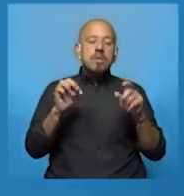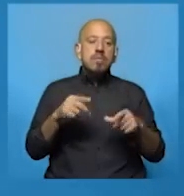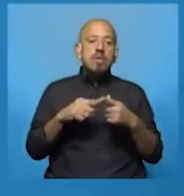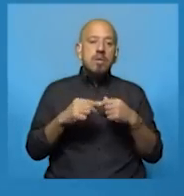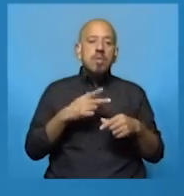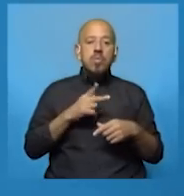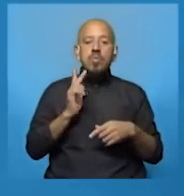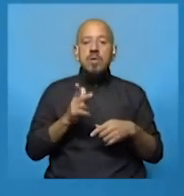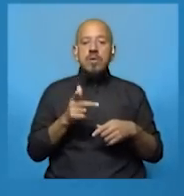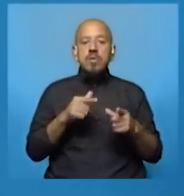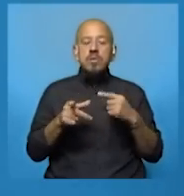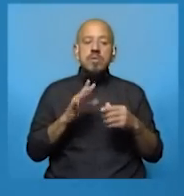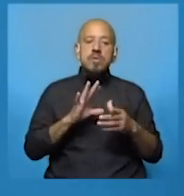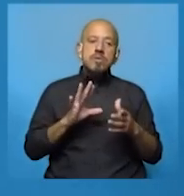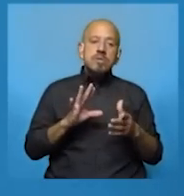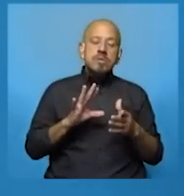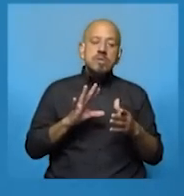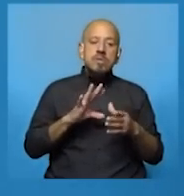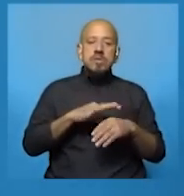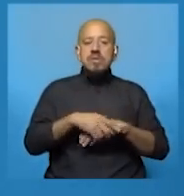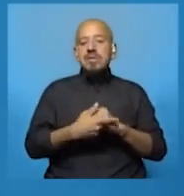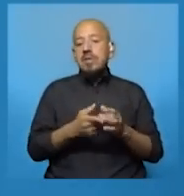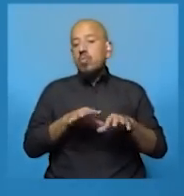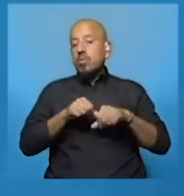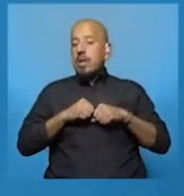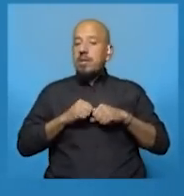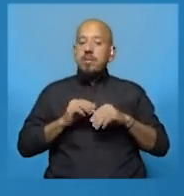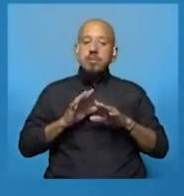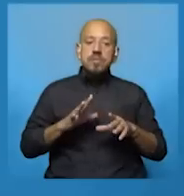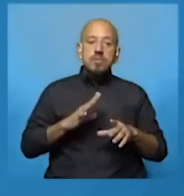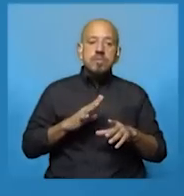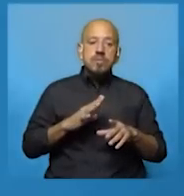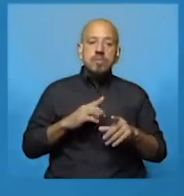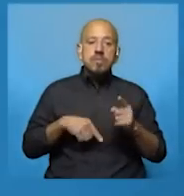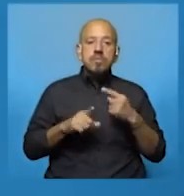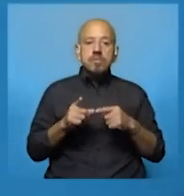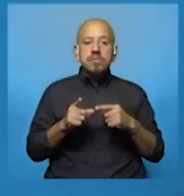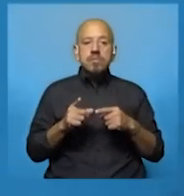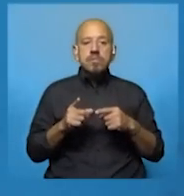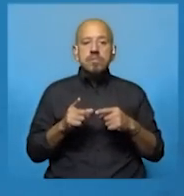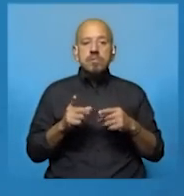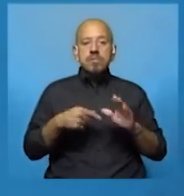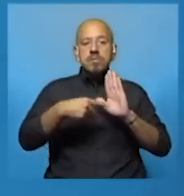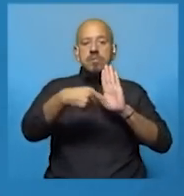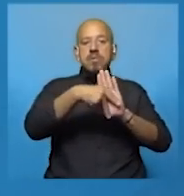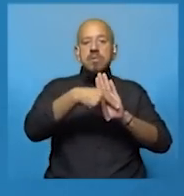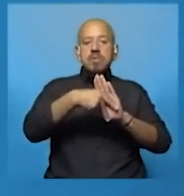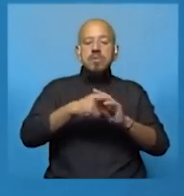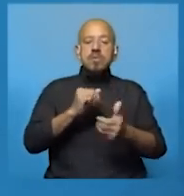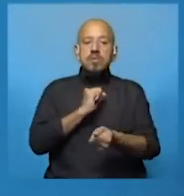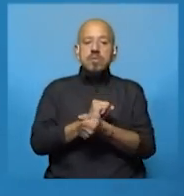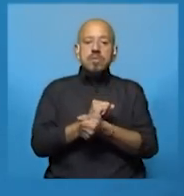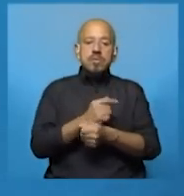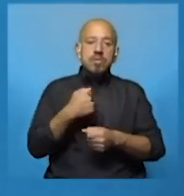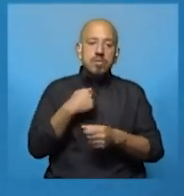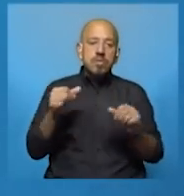en su origen es neutral digamos que adquiere un sentido en relación con algo no en este sentido la norma penal le da un sentido